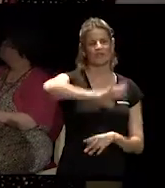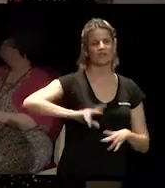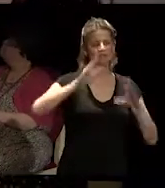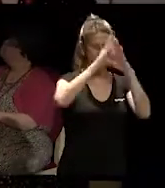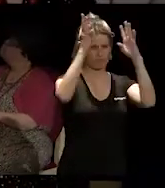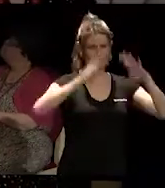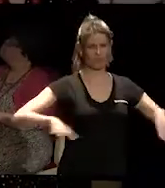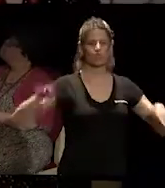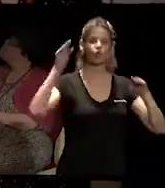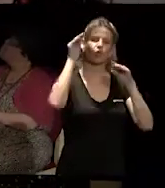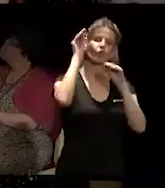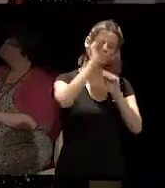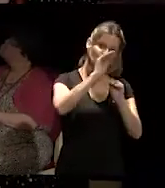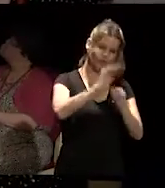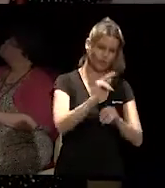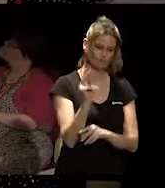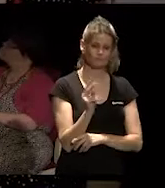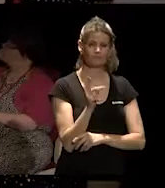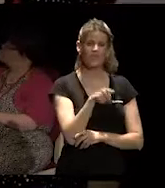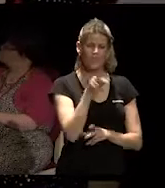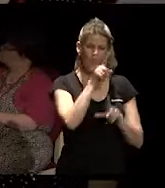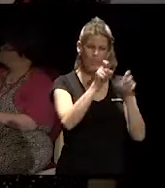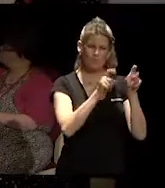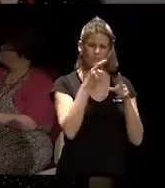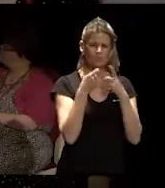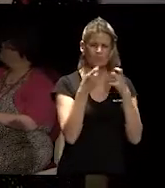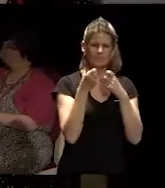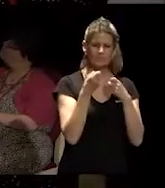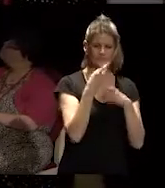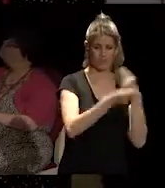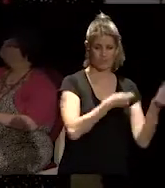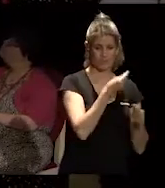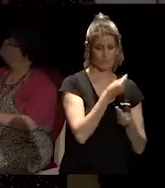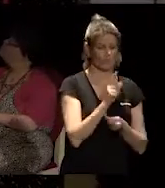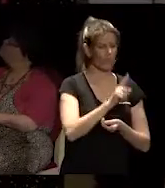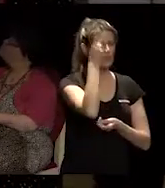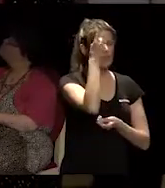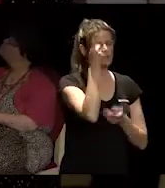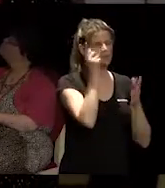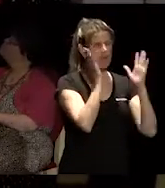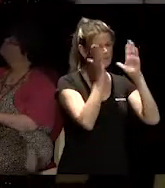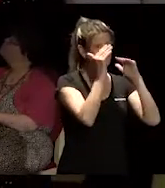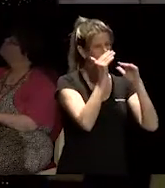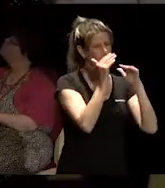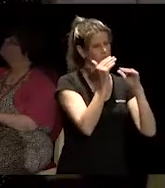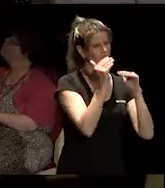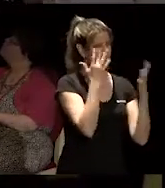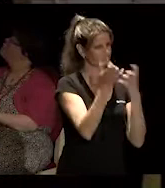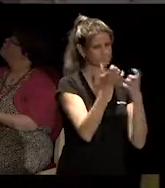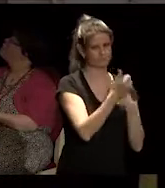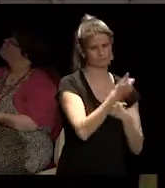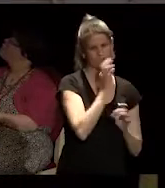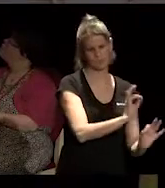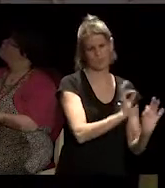eso, formación y circo, y dentro de las cuestiones que se trataron, hubo una que nos llamó la atención especialmente, y era porque uno de los asistentes nos